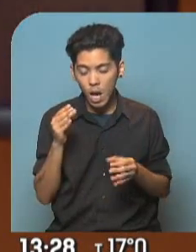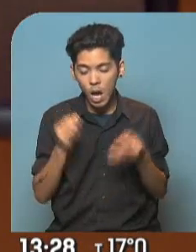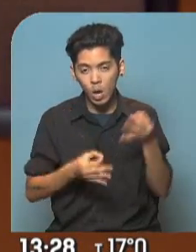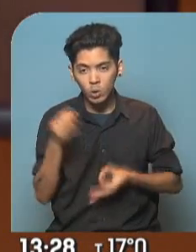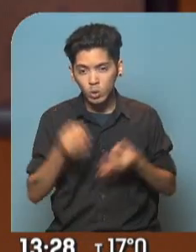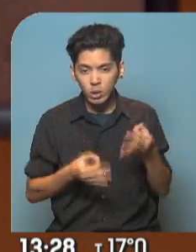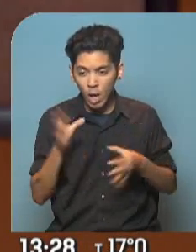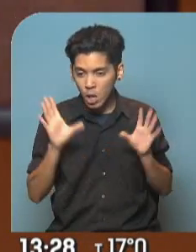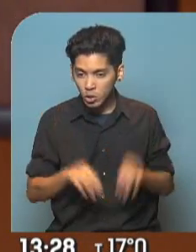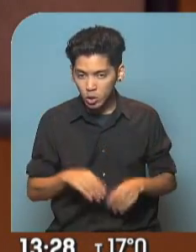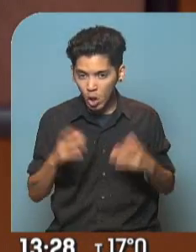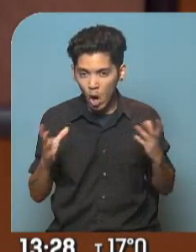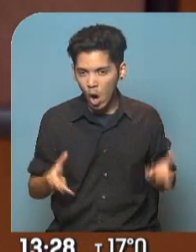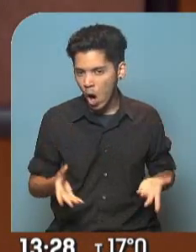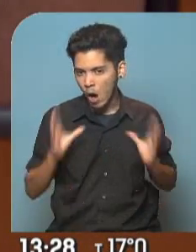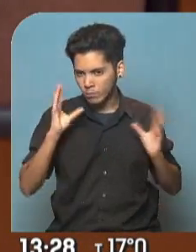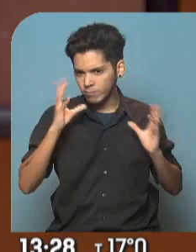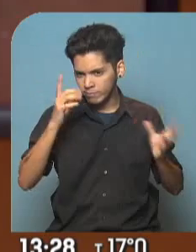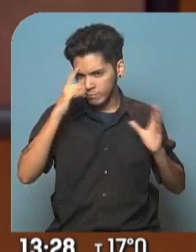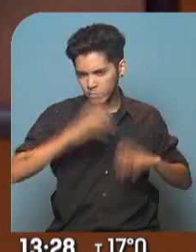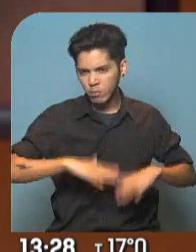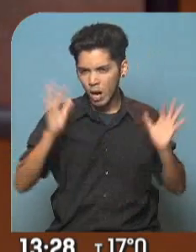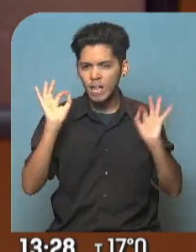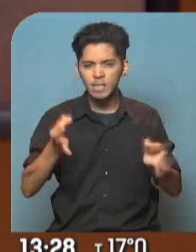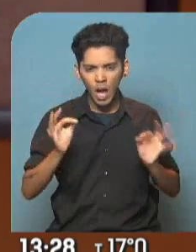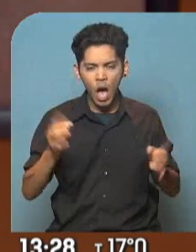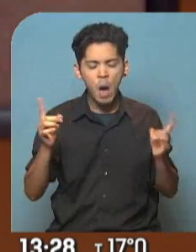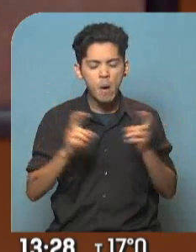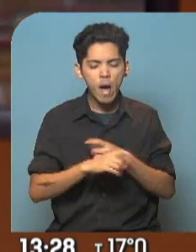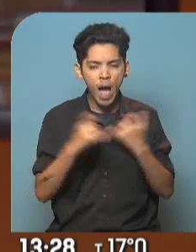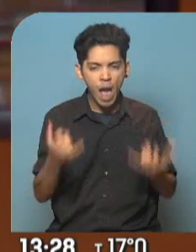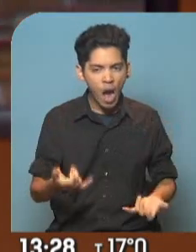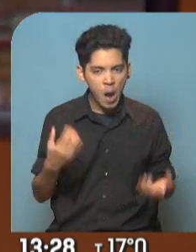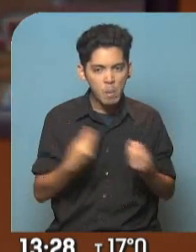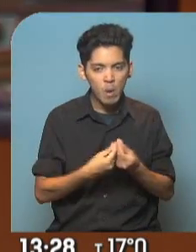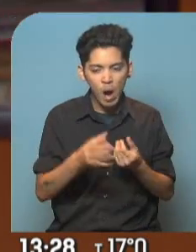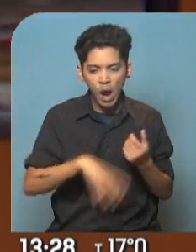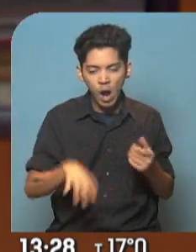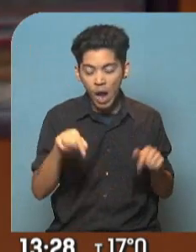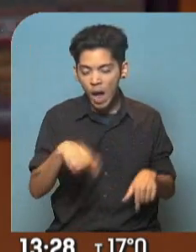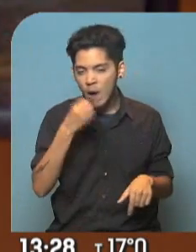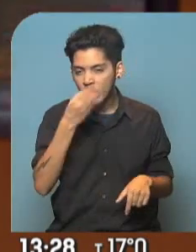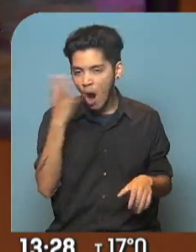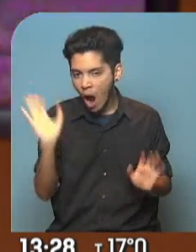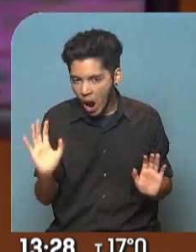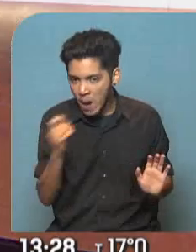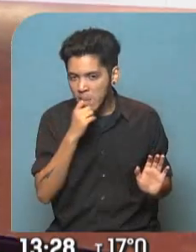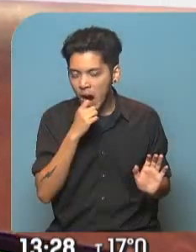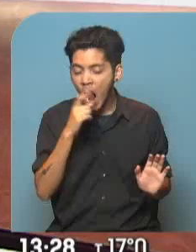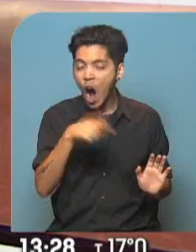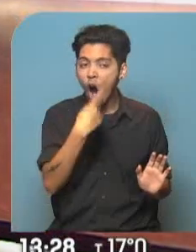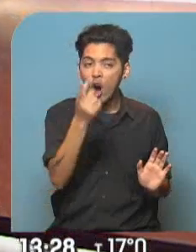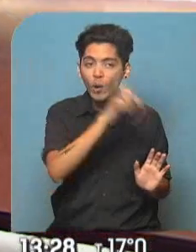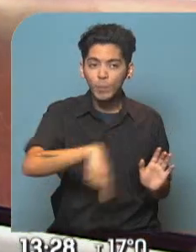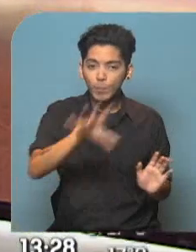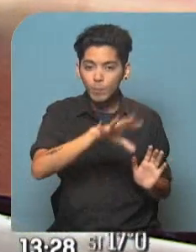está todo el pueblo levantado porque sabes lo que pasa, y en muchos pueblos, o sea, Las Flores este es el caso que hay que resolver, pero después hay muchos